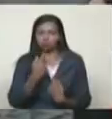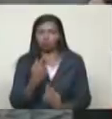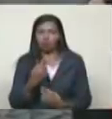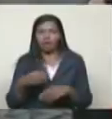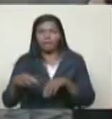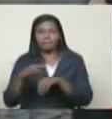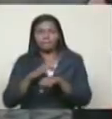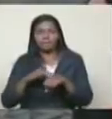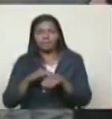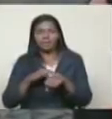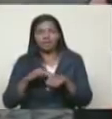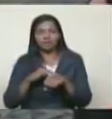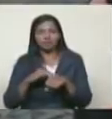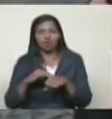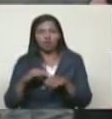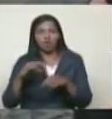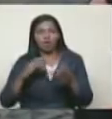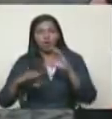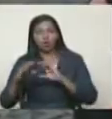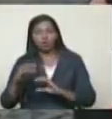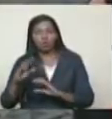ministro Jorge Rodríguez y el gobernador